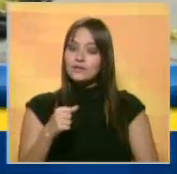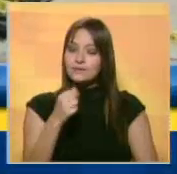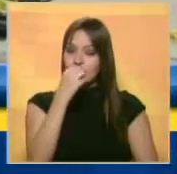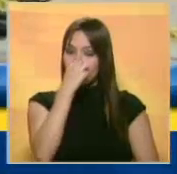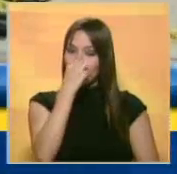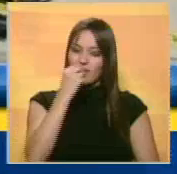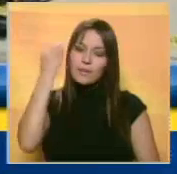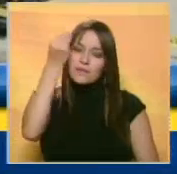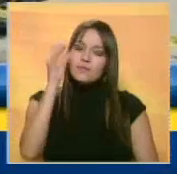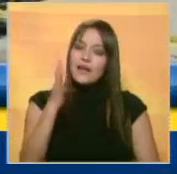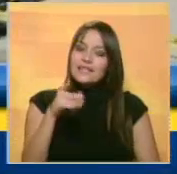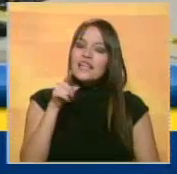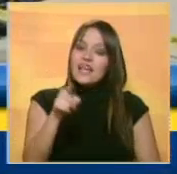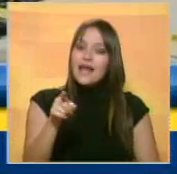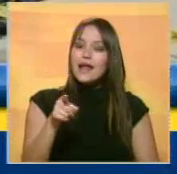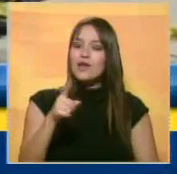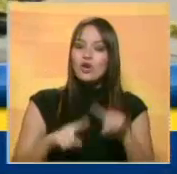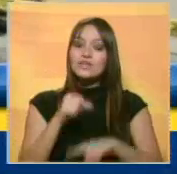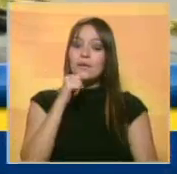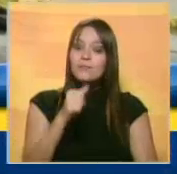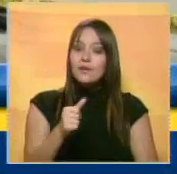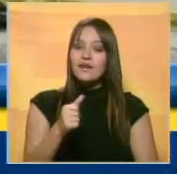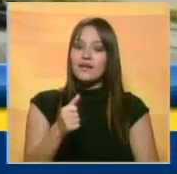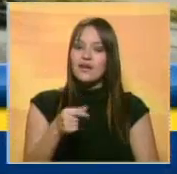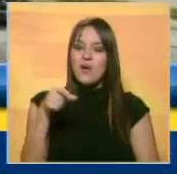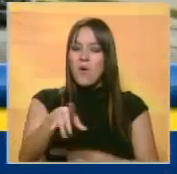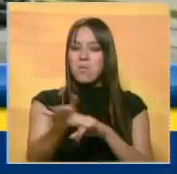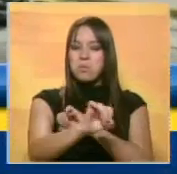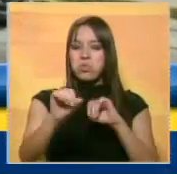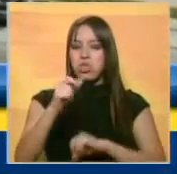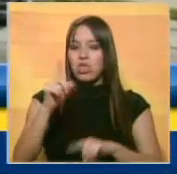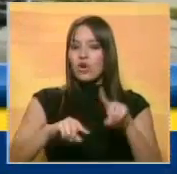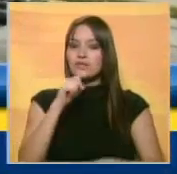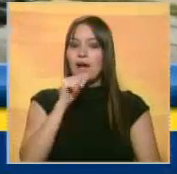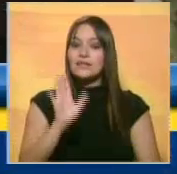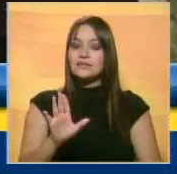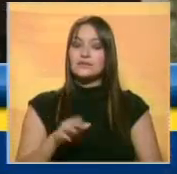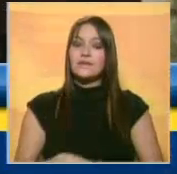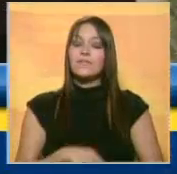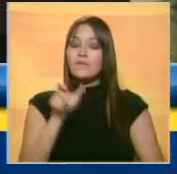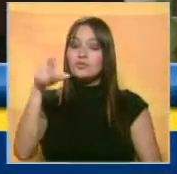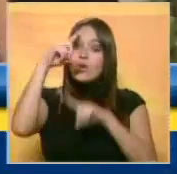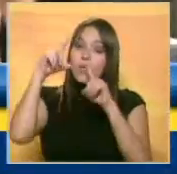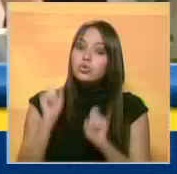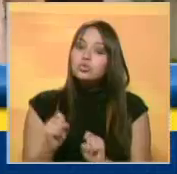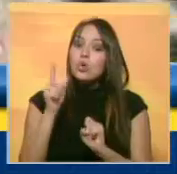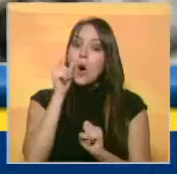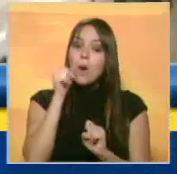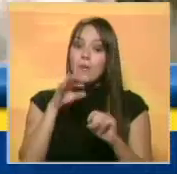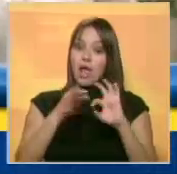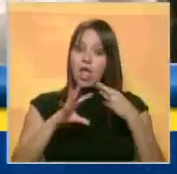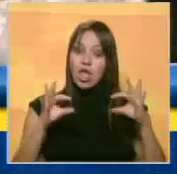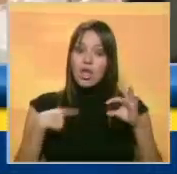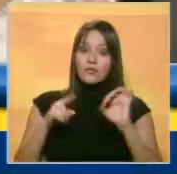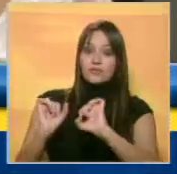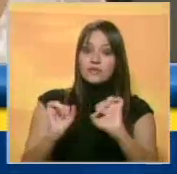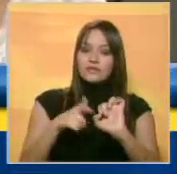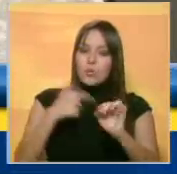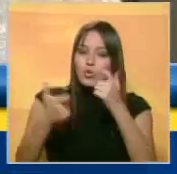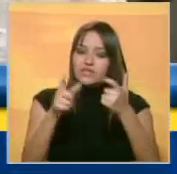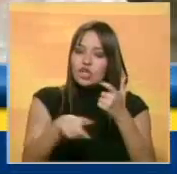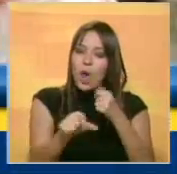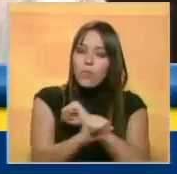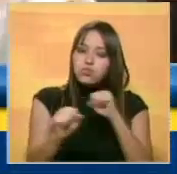maneja la hipótesis de un acto terrorista doméstico un equipo de expertos acordonó la residencia del hombre en busca de explosivos